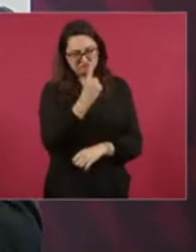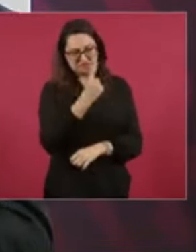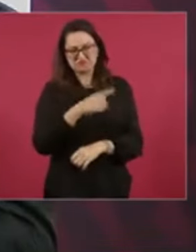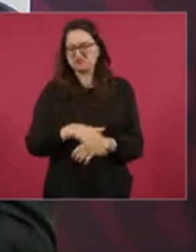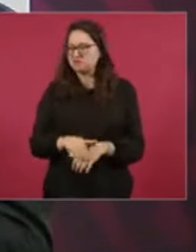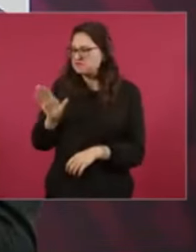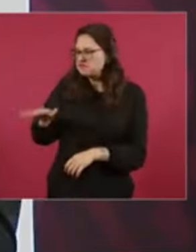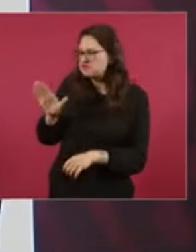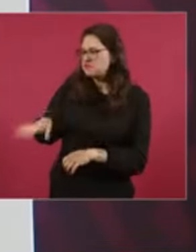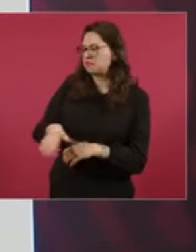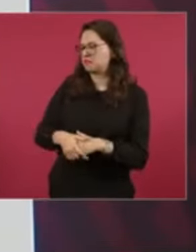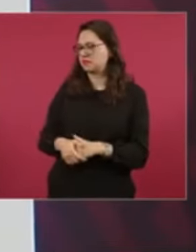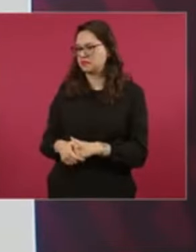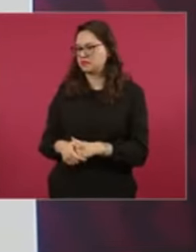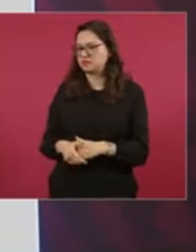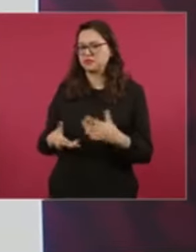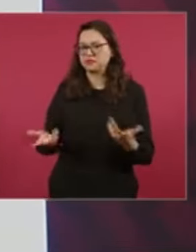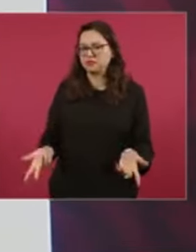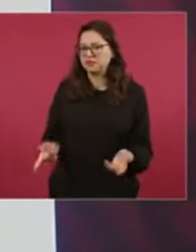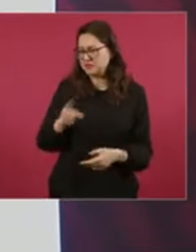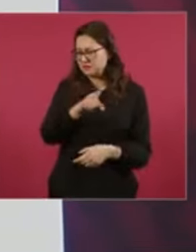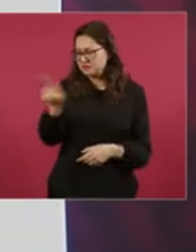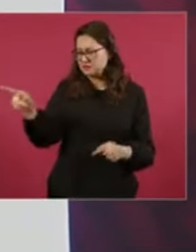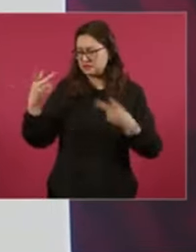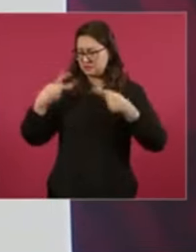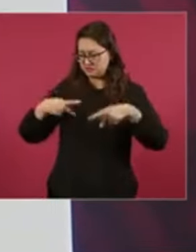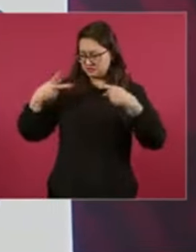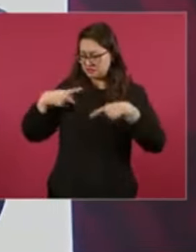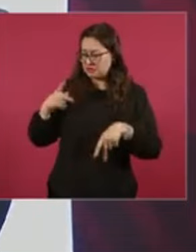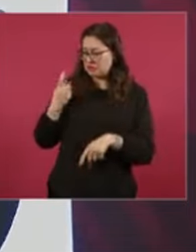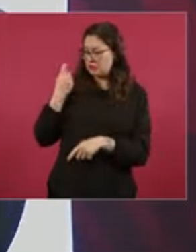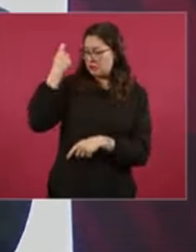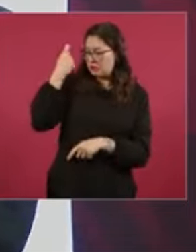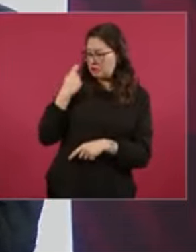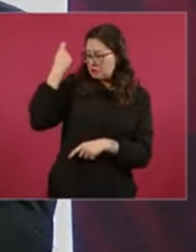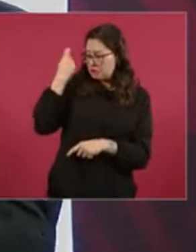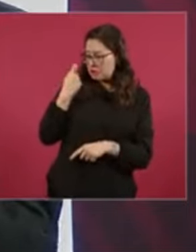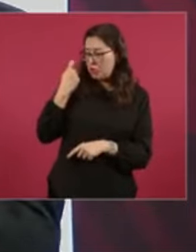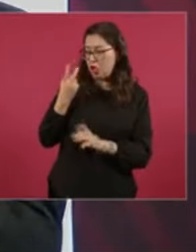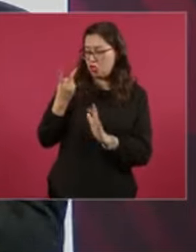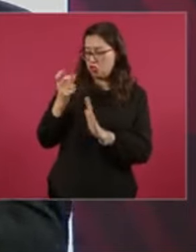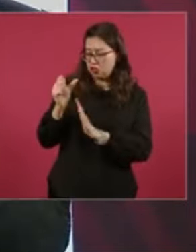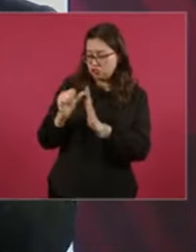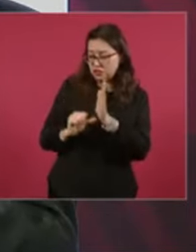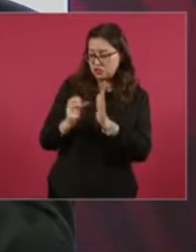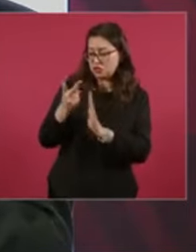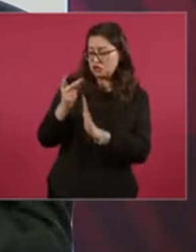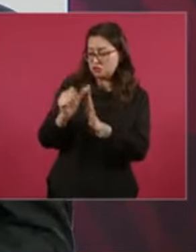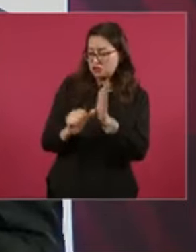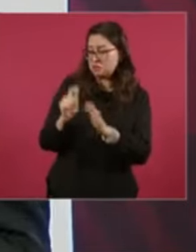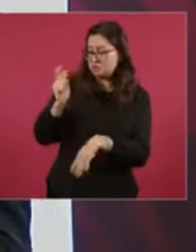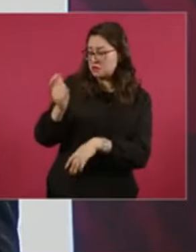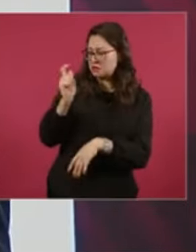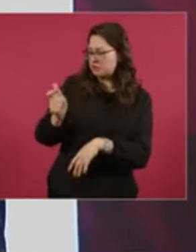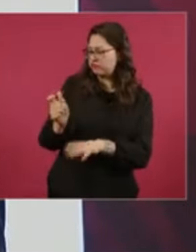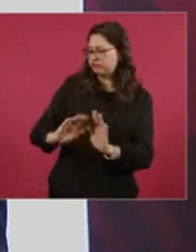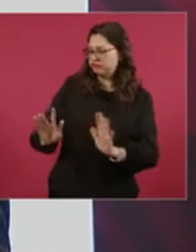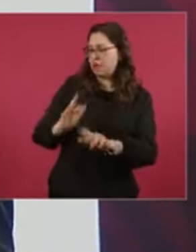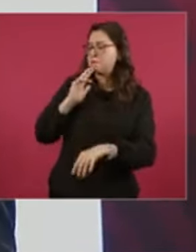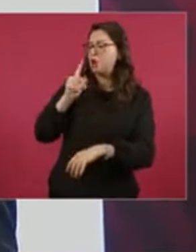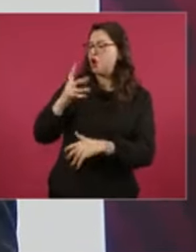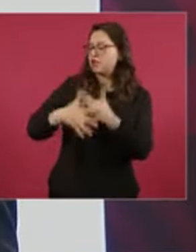López Obrador está dando un gran giro, un gran cambio con toda la pensión bienestar, pero me gustaría saber ustedes qué